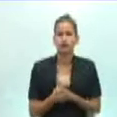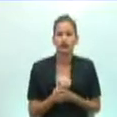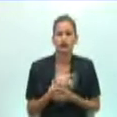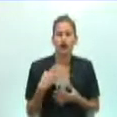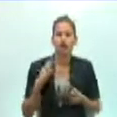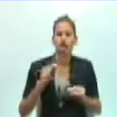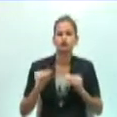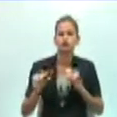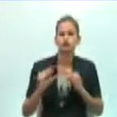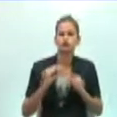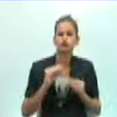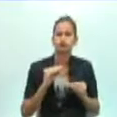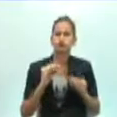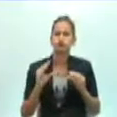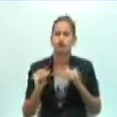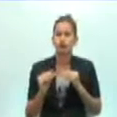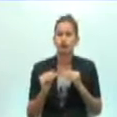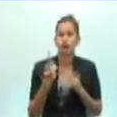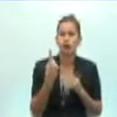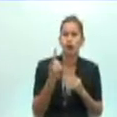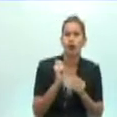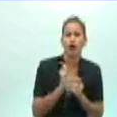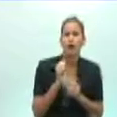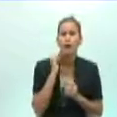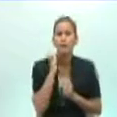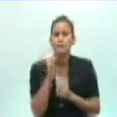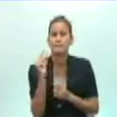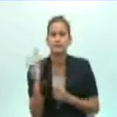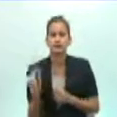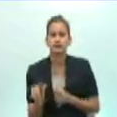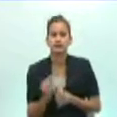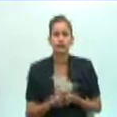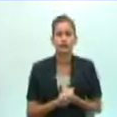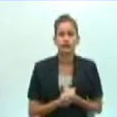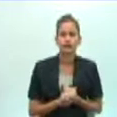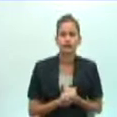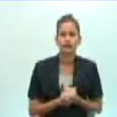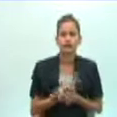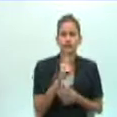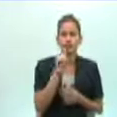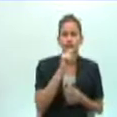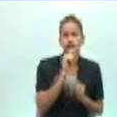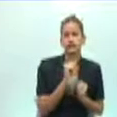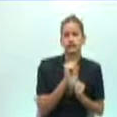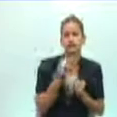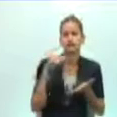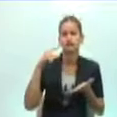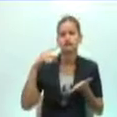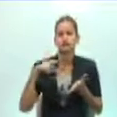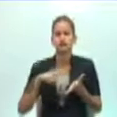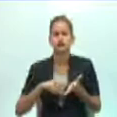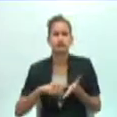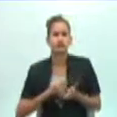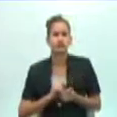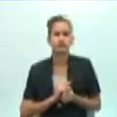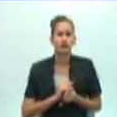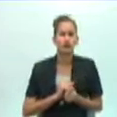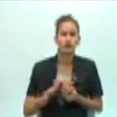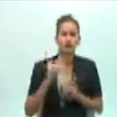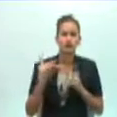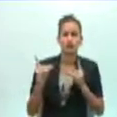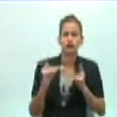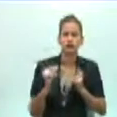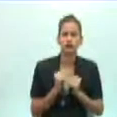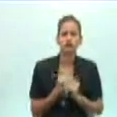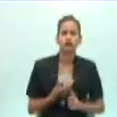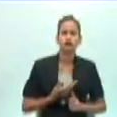que sostenemos con una o varias personas. Los signos de puntuación en el diálogo escrito indican la